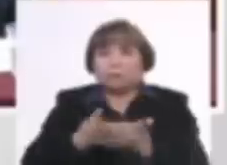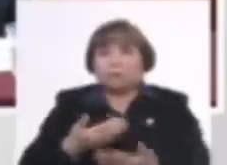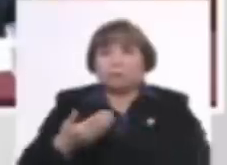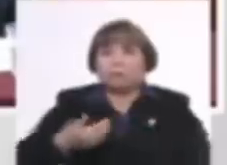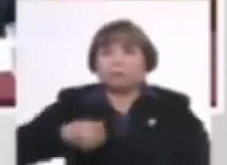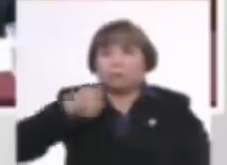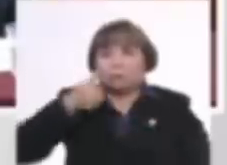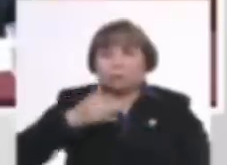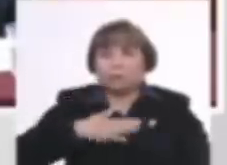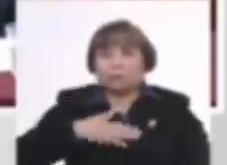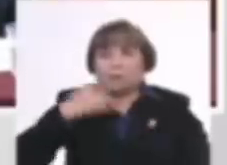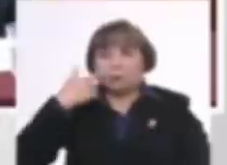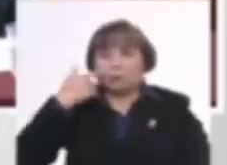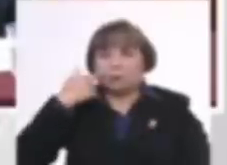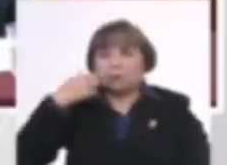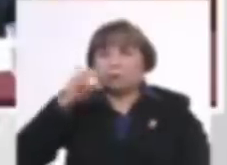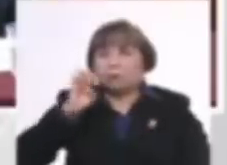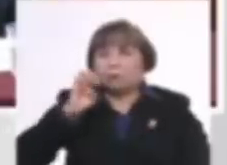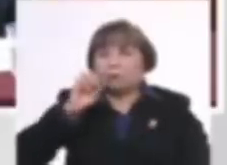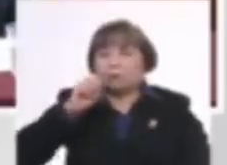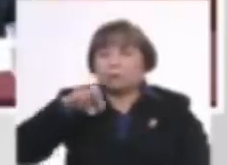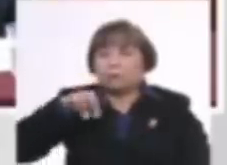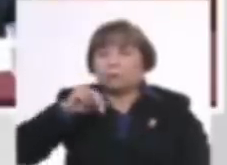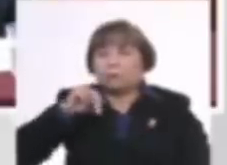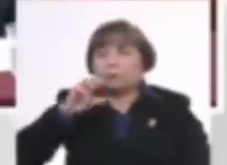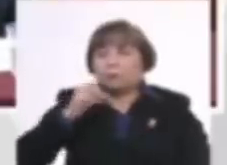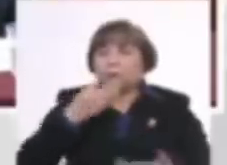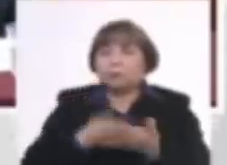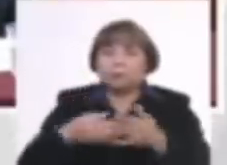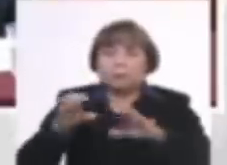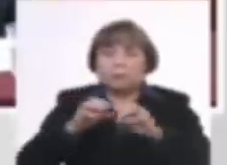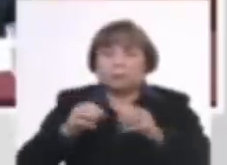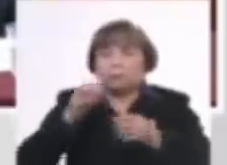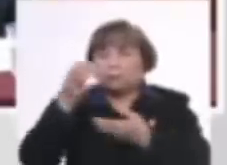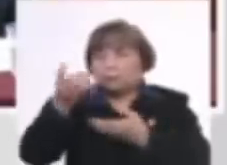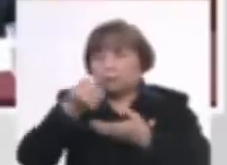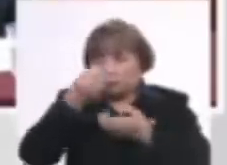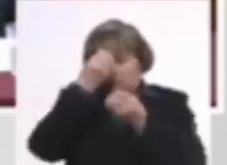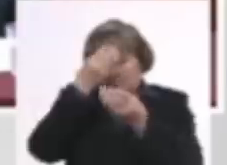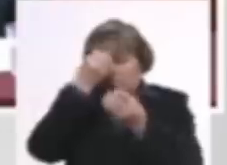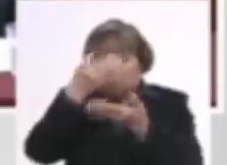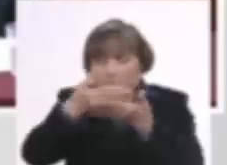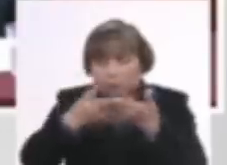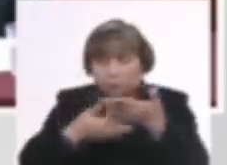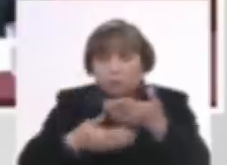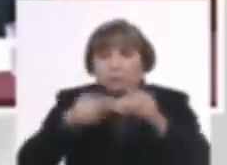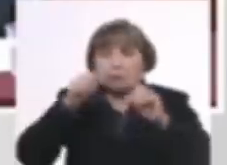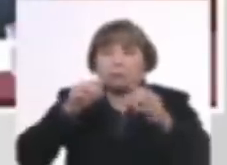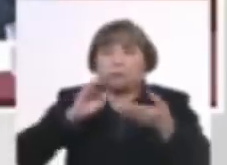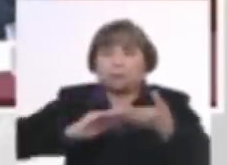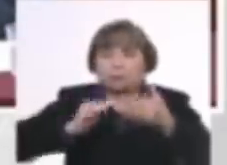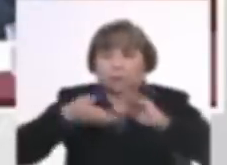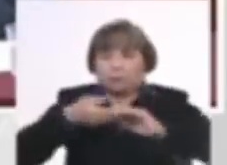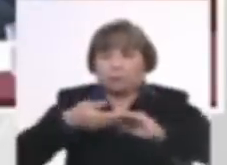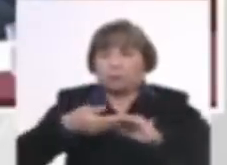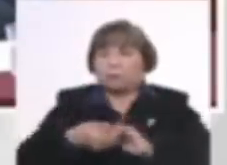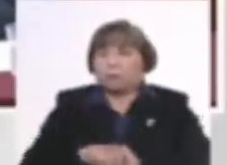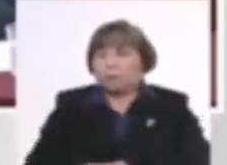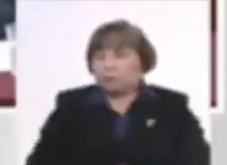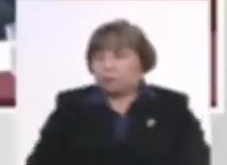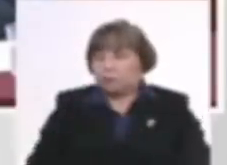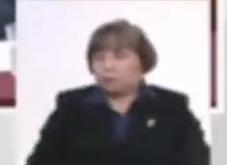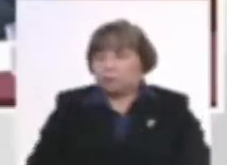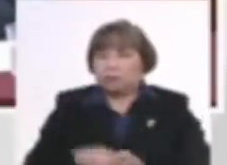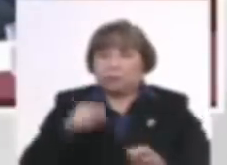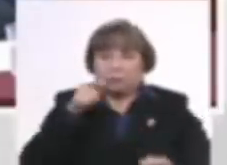en ese tiempo, el señor Espino, que tendría que hacer un recojo de información en esa comunidad. ¿Qué